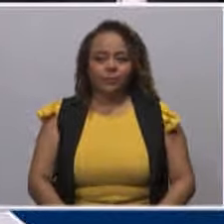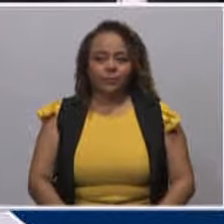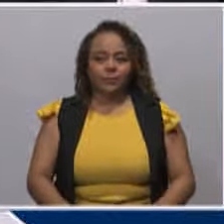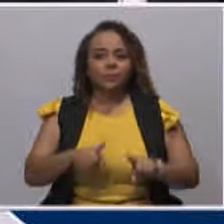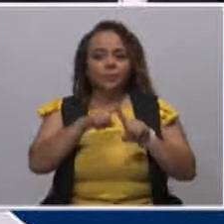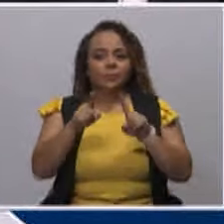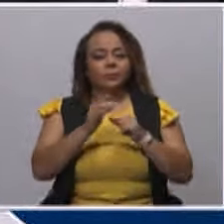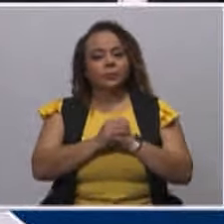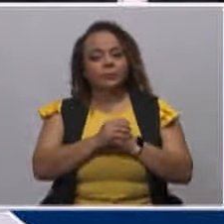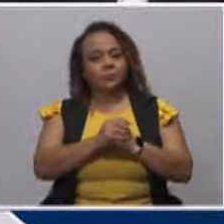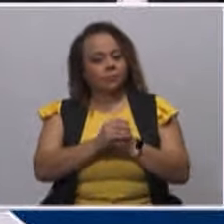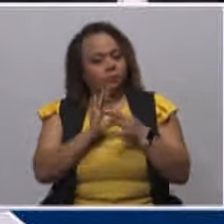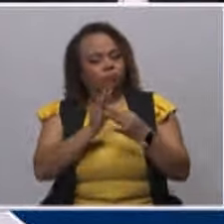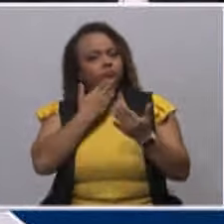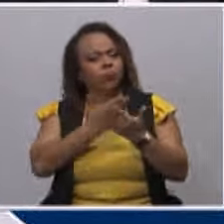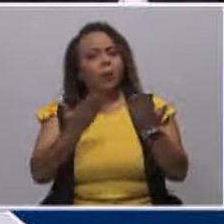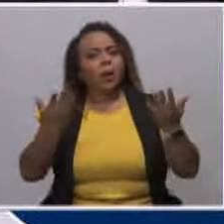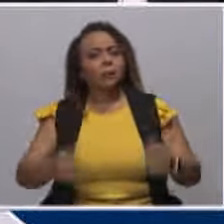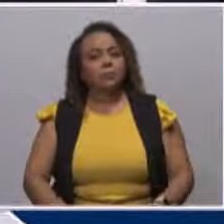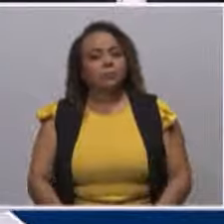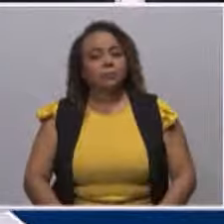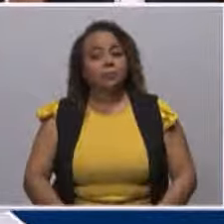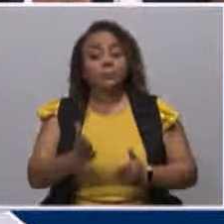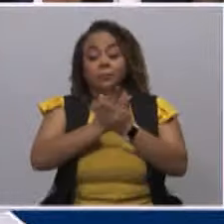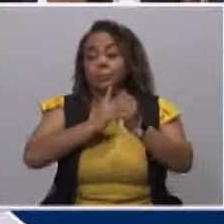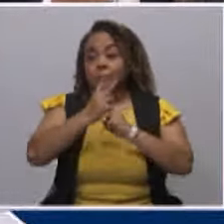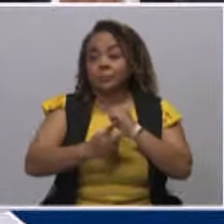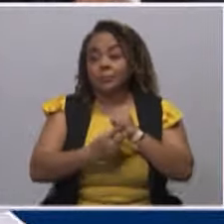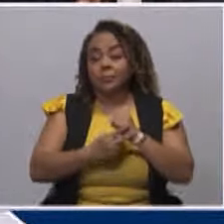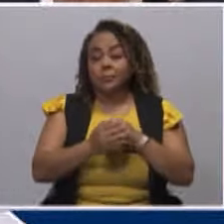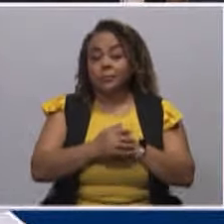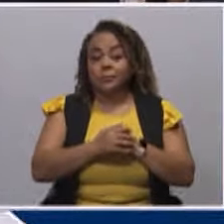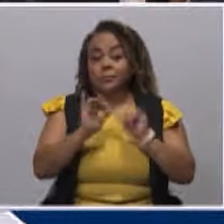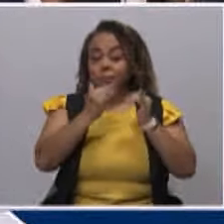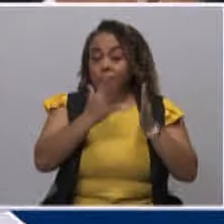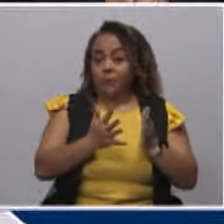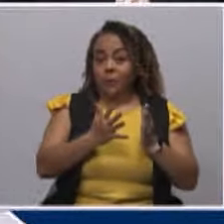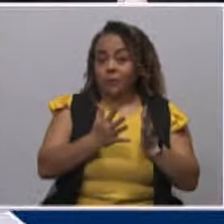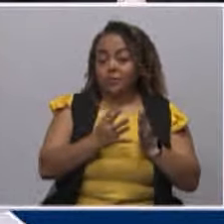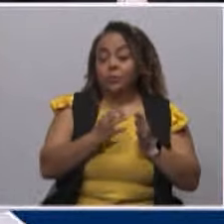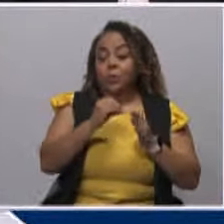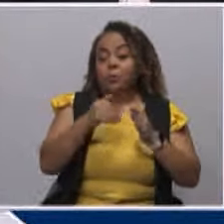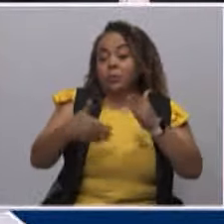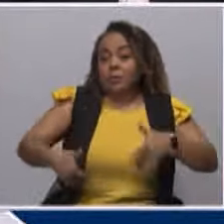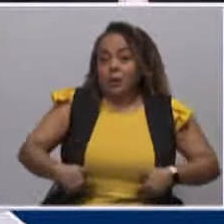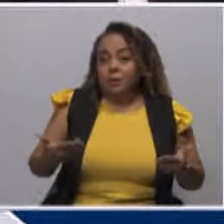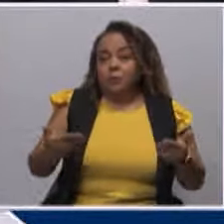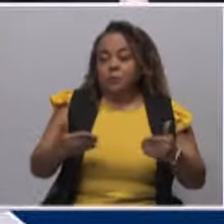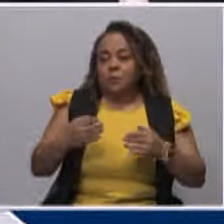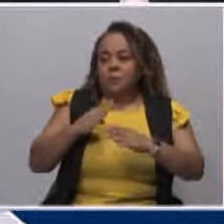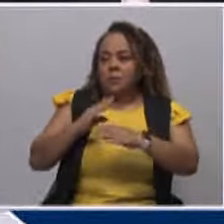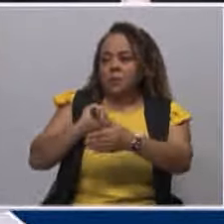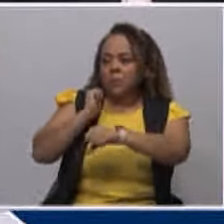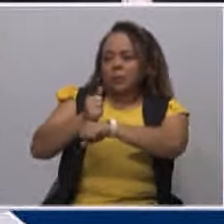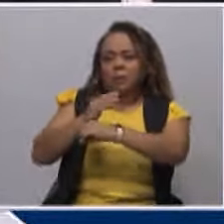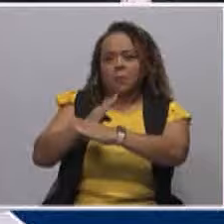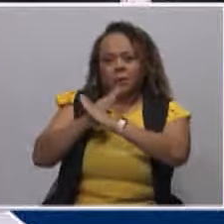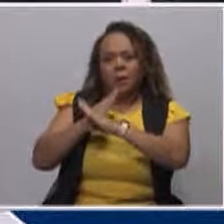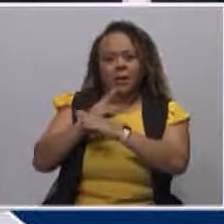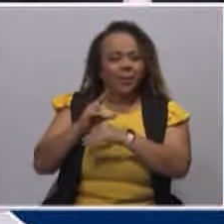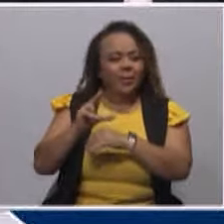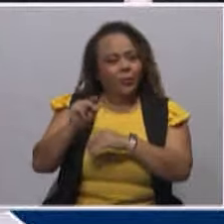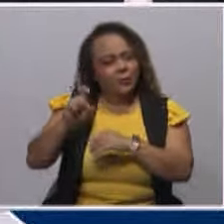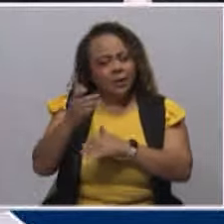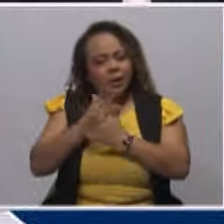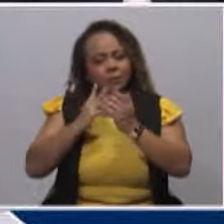sea una relación buena a veces los mismos protagonistas colocan una barrera Y no es tan necesaria